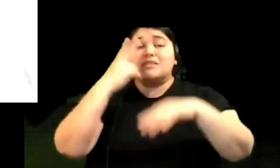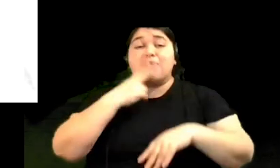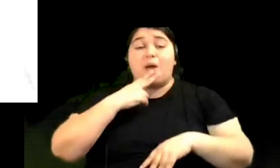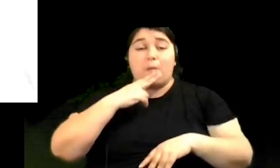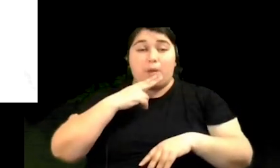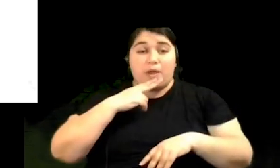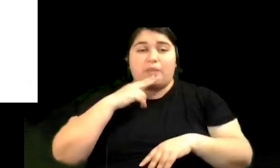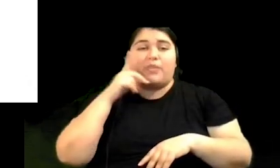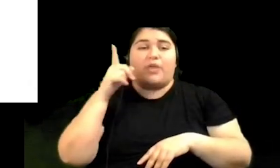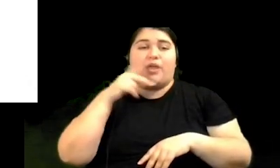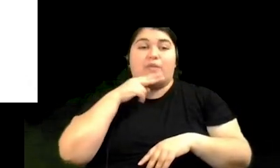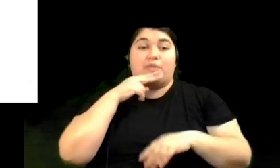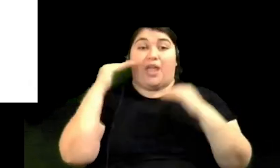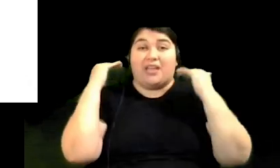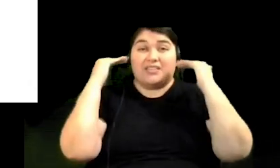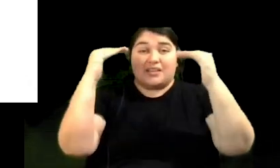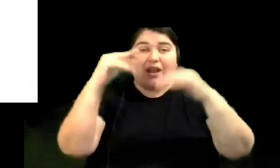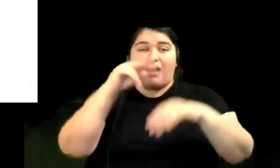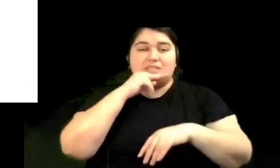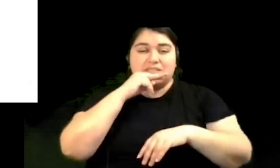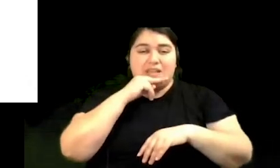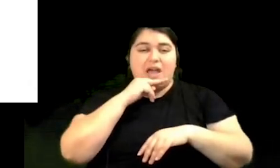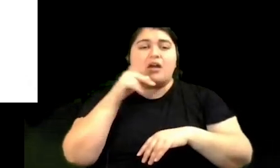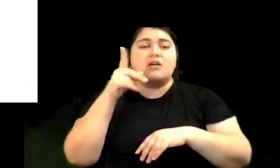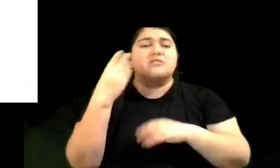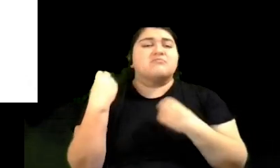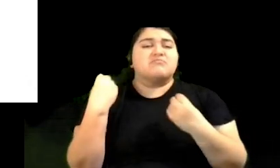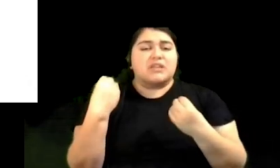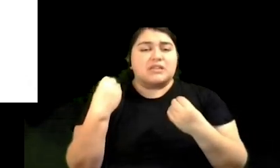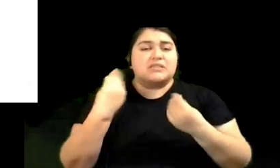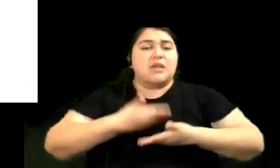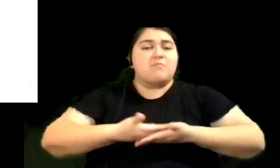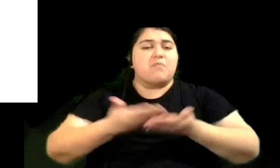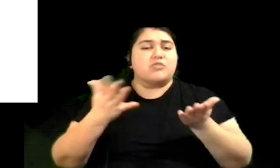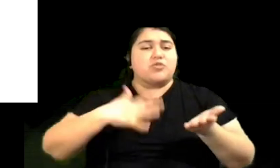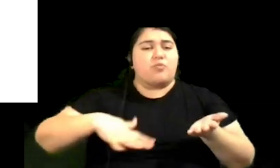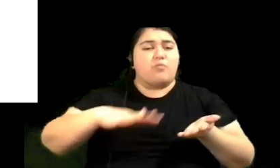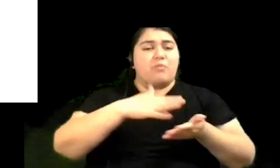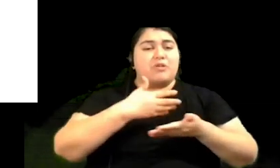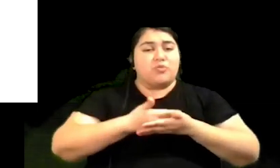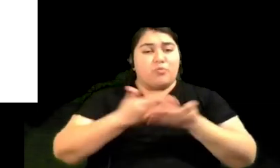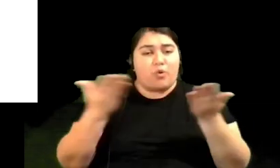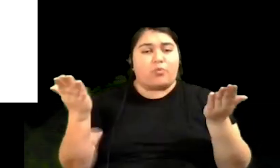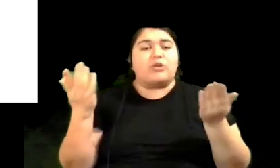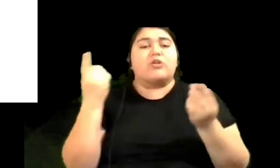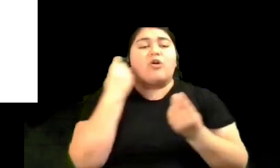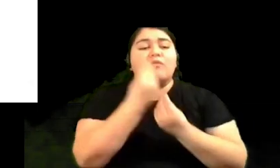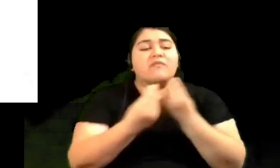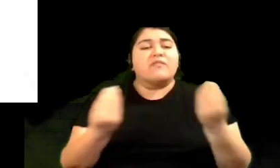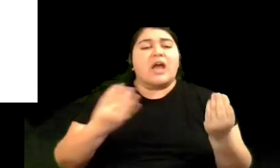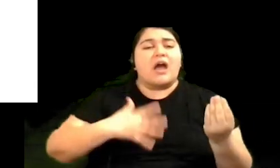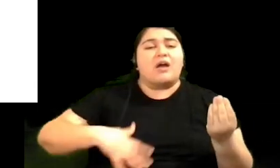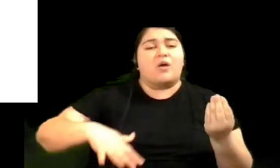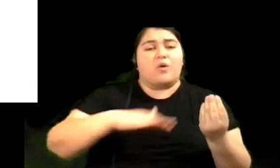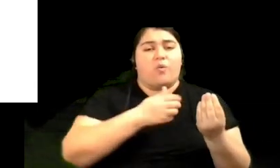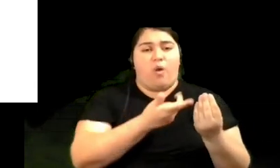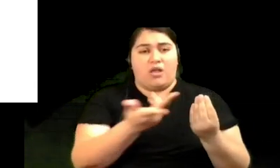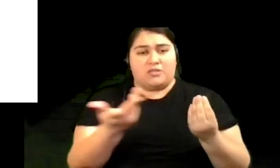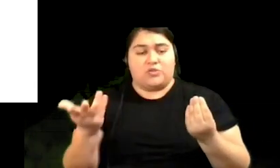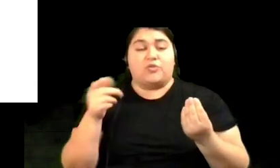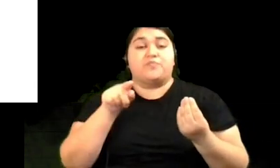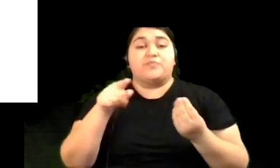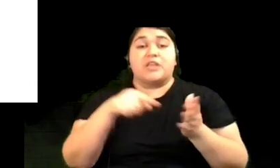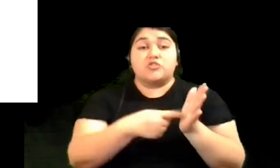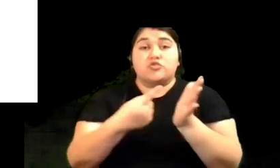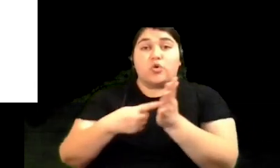gráfica está diciendo cuál es la relación en metros cuadrados de espacio público verde sobre habitantes. ¿Está bien? Estudio que se hizo en su momento en las distintas